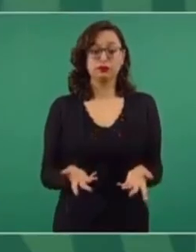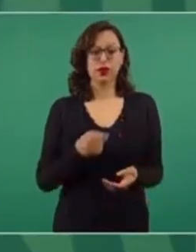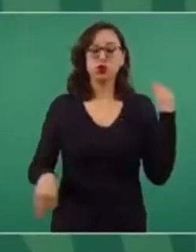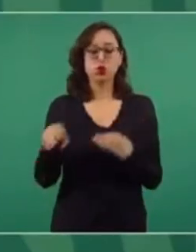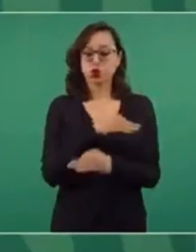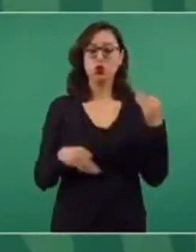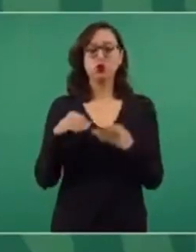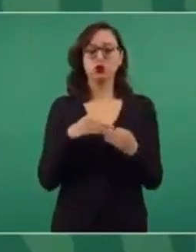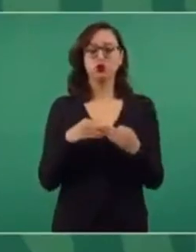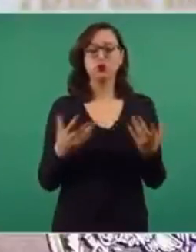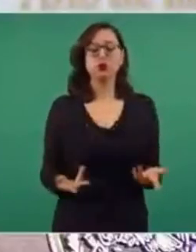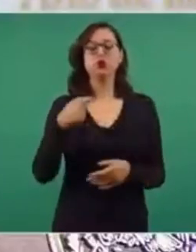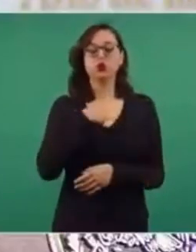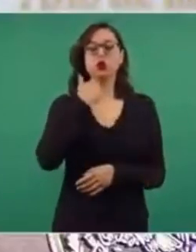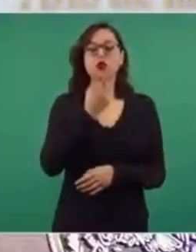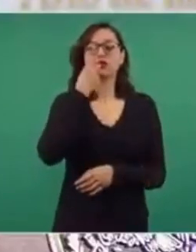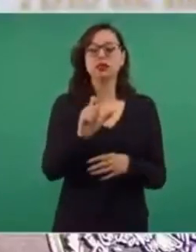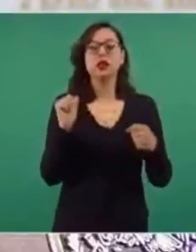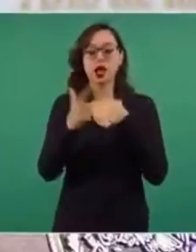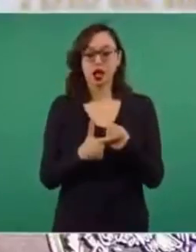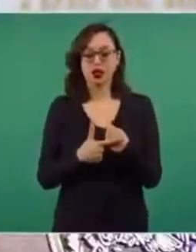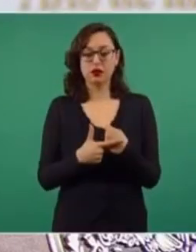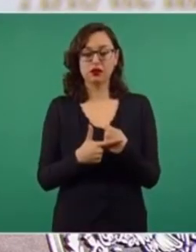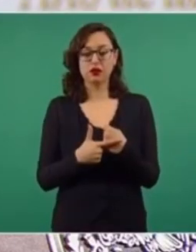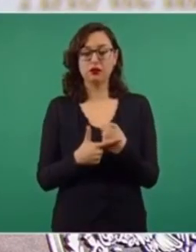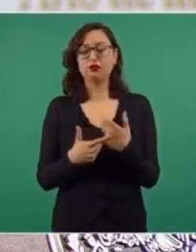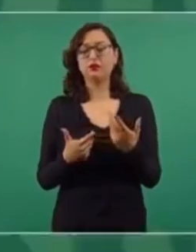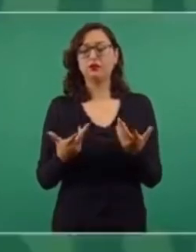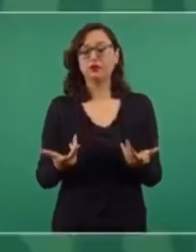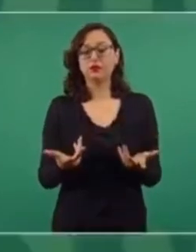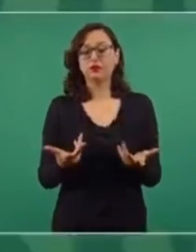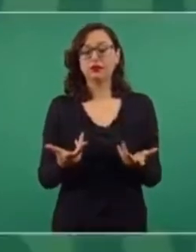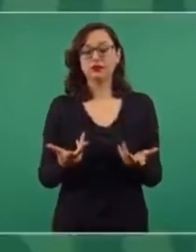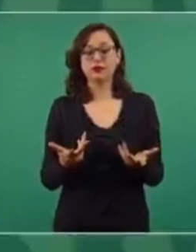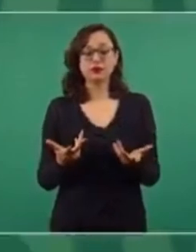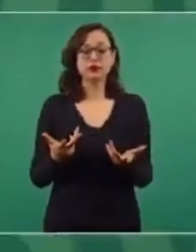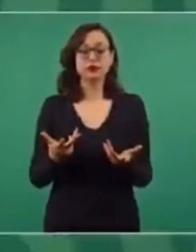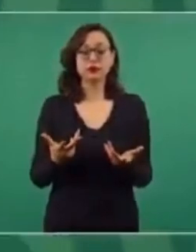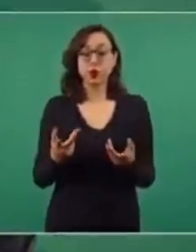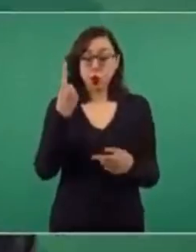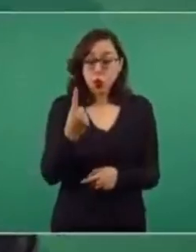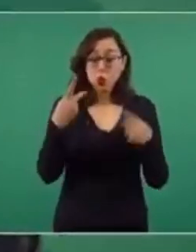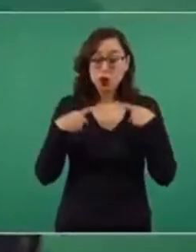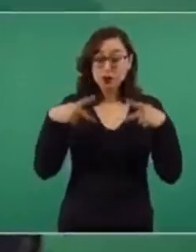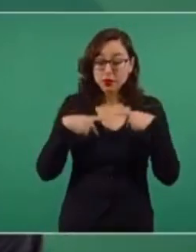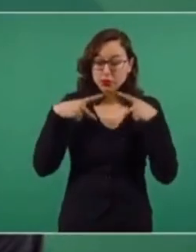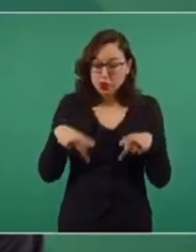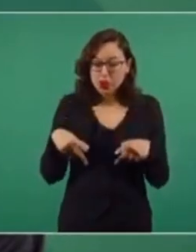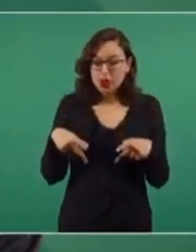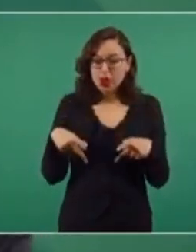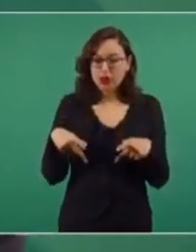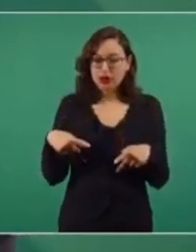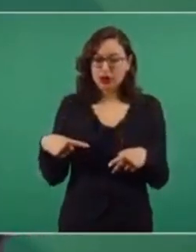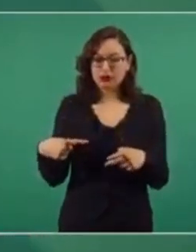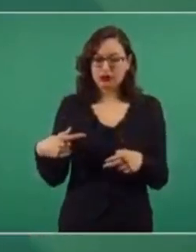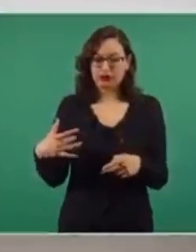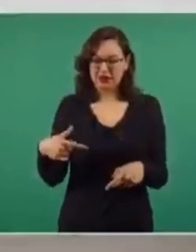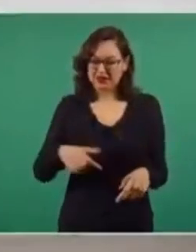eso. Yo nada más les puedo decir algo, de que nadie puede ser tan malo, nadie puede